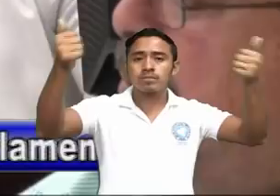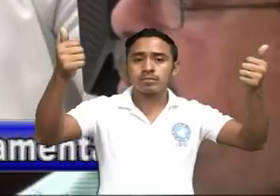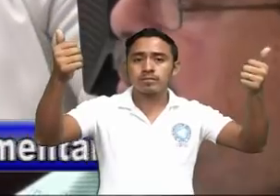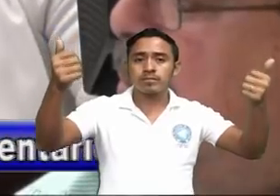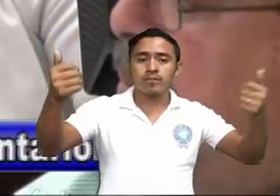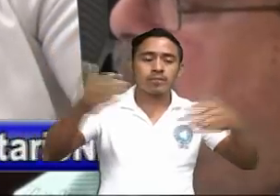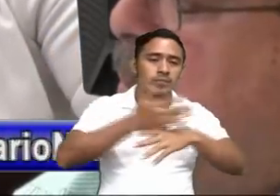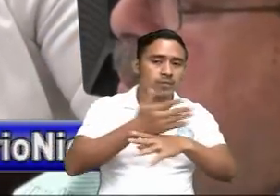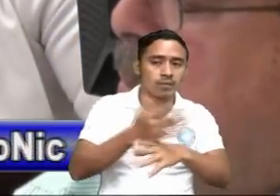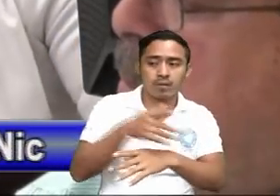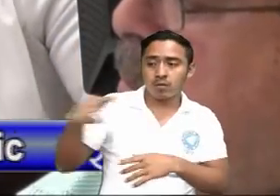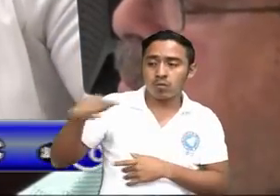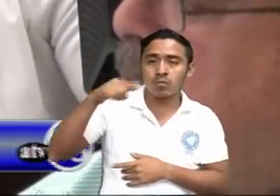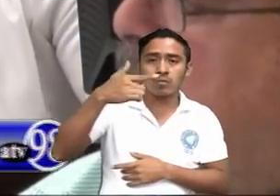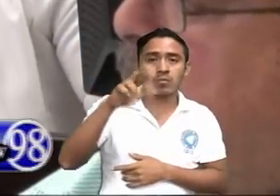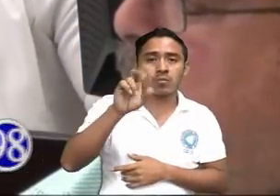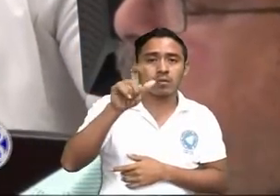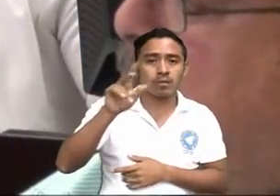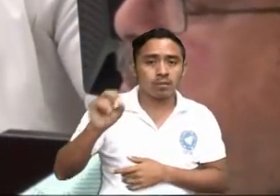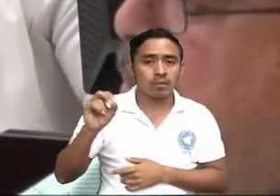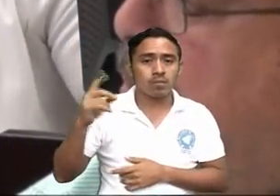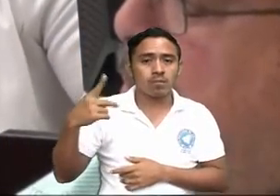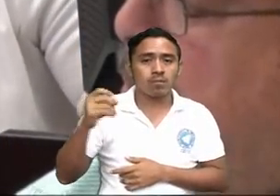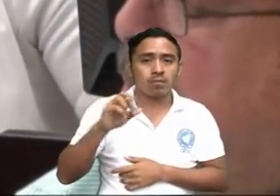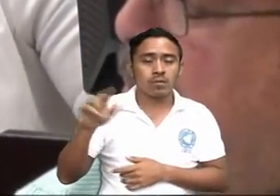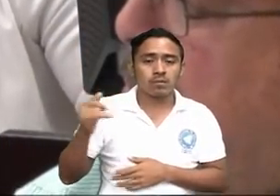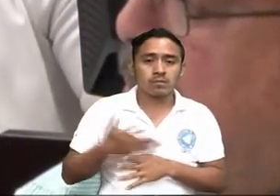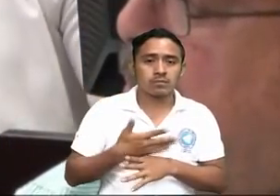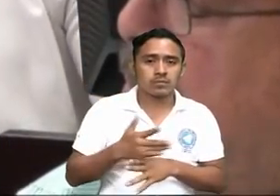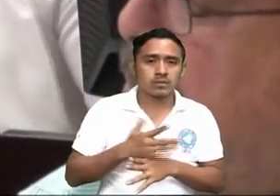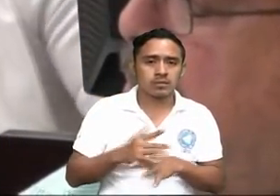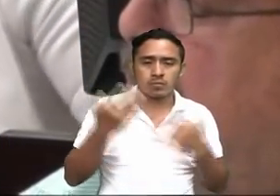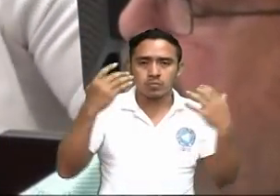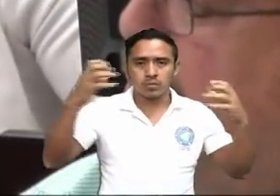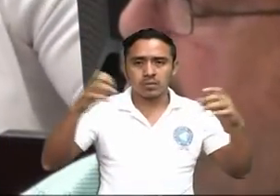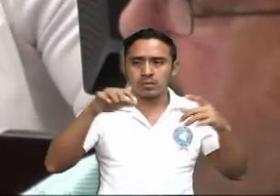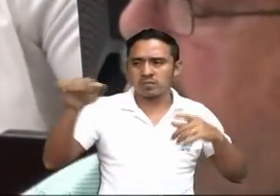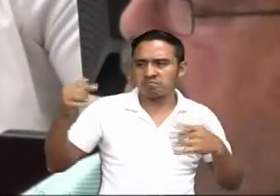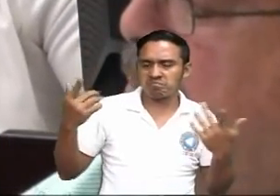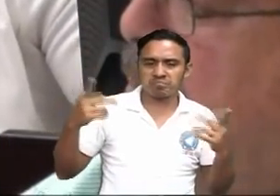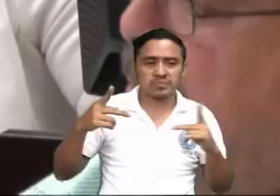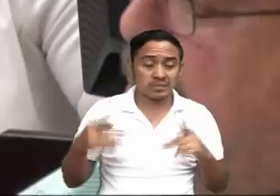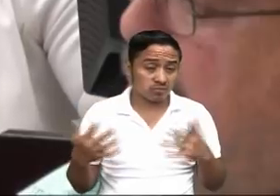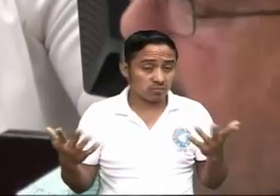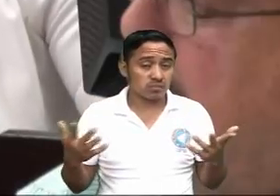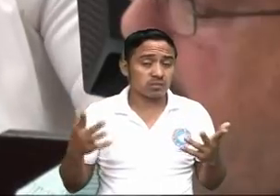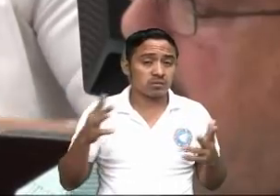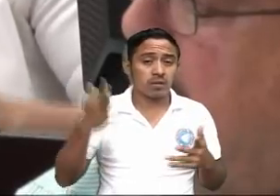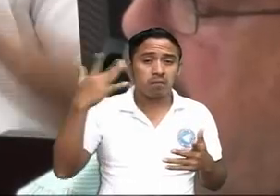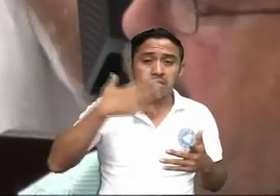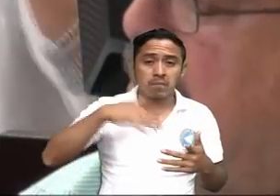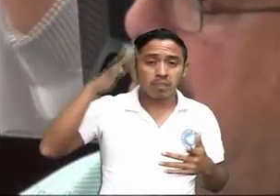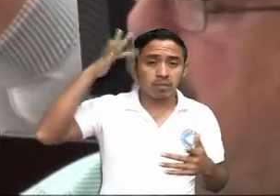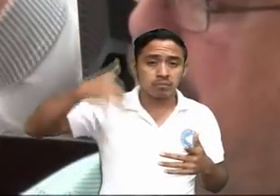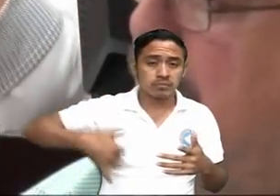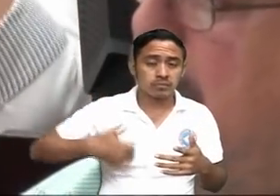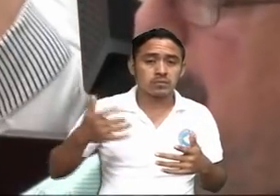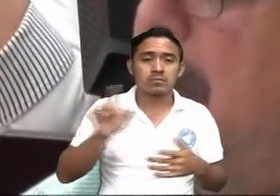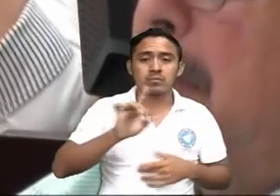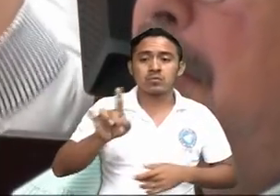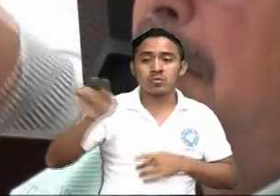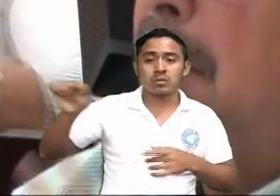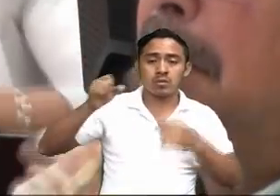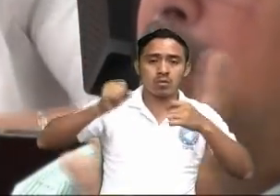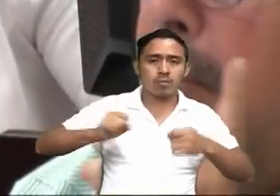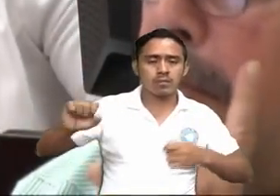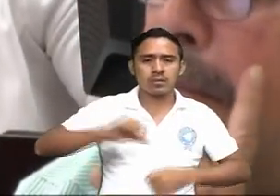Hablar de Gustavo Porras no es hablar de cualquier pelele vende patria. Estamos hablando de un hombre